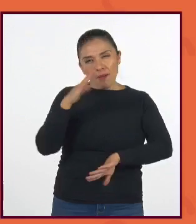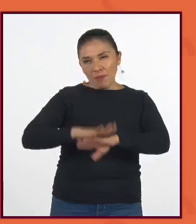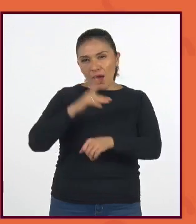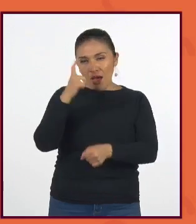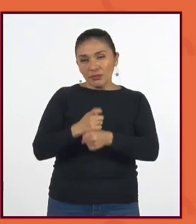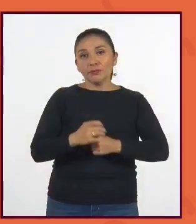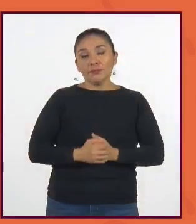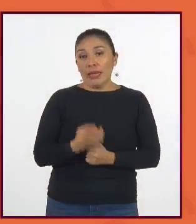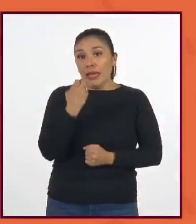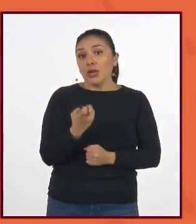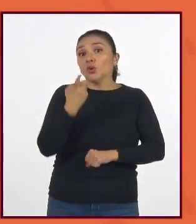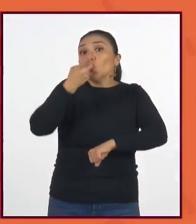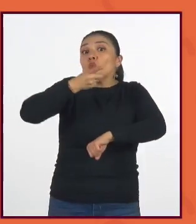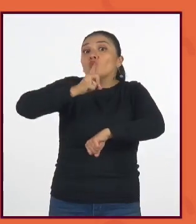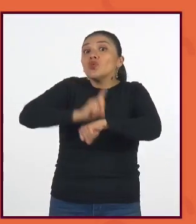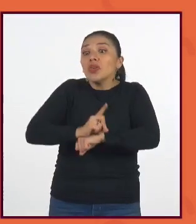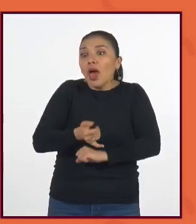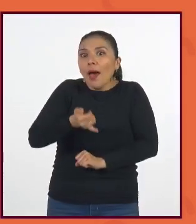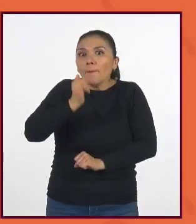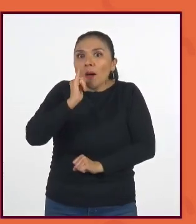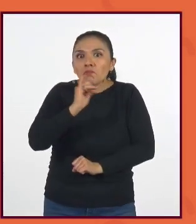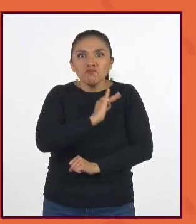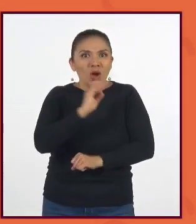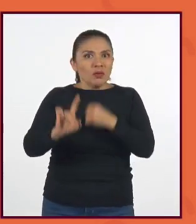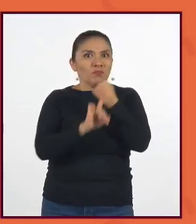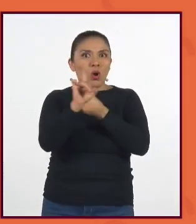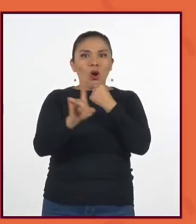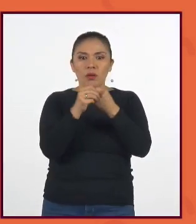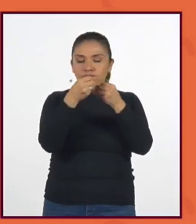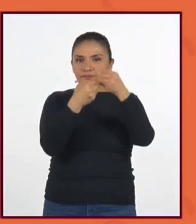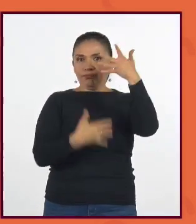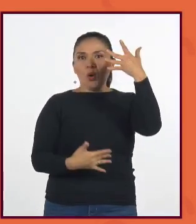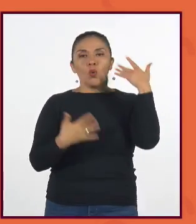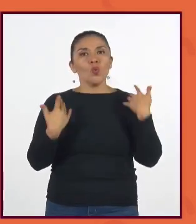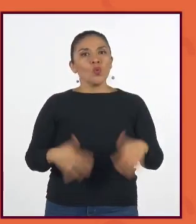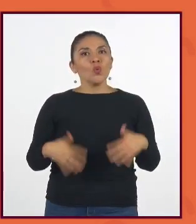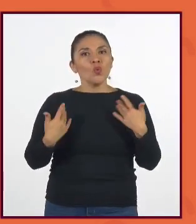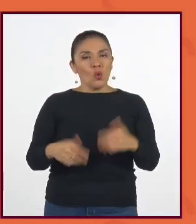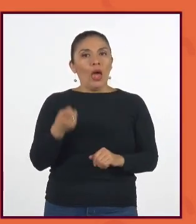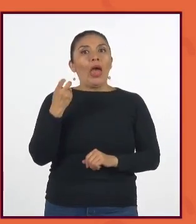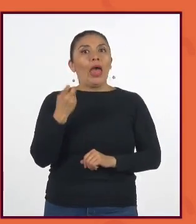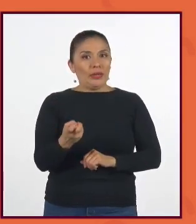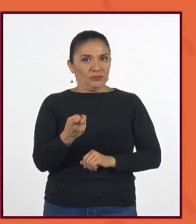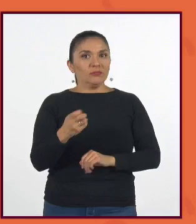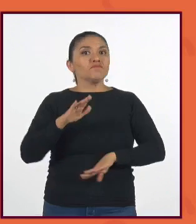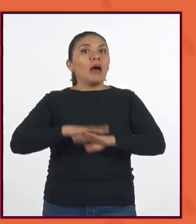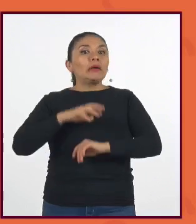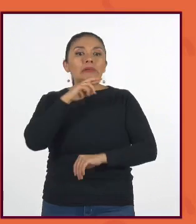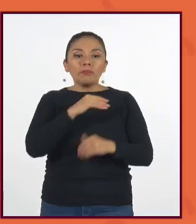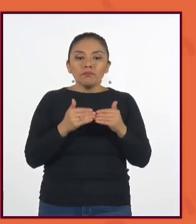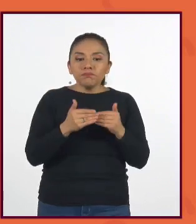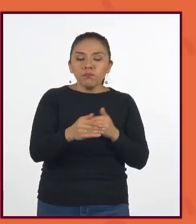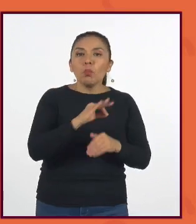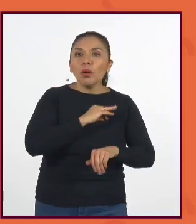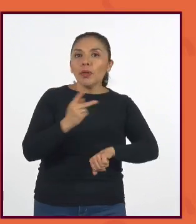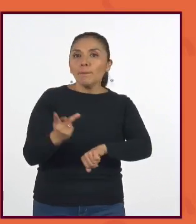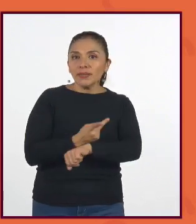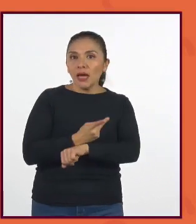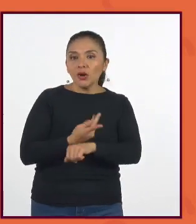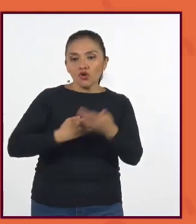solamente en un día de consumo. En un día de consumo. Es como el efecto a corto plazo, ¿no? Sobre la